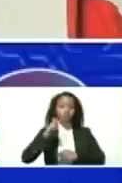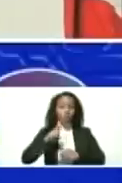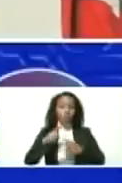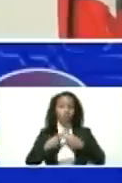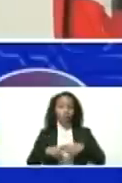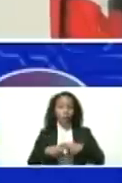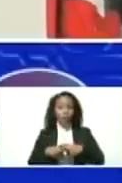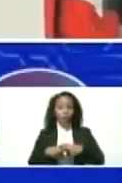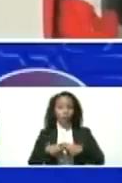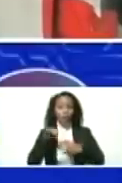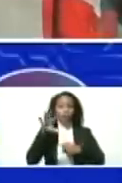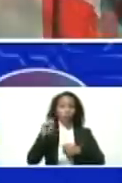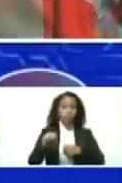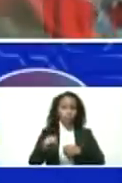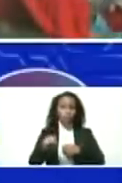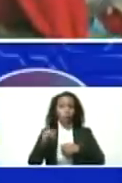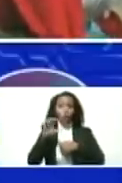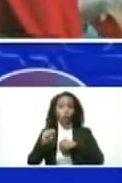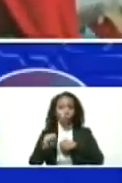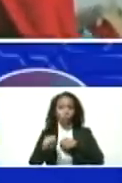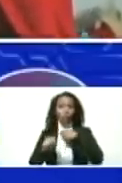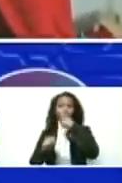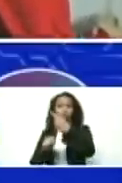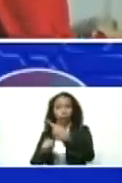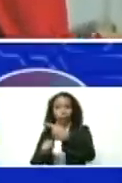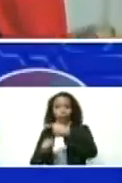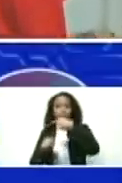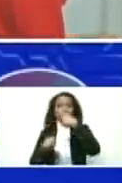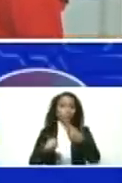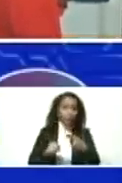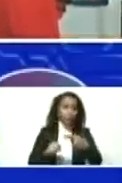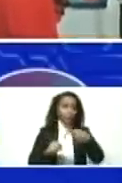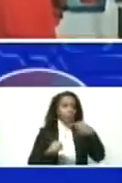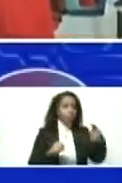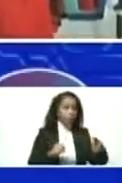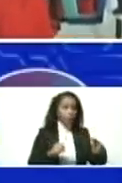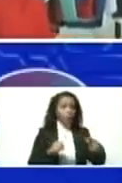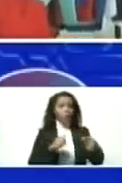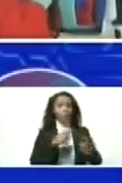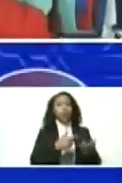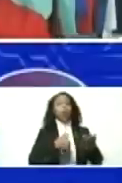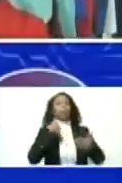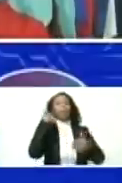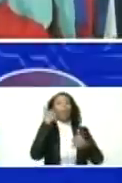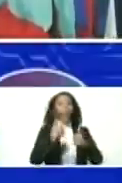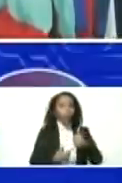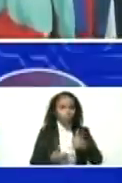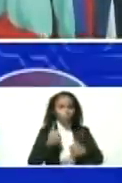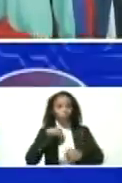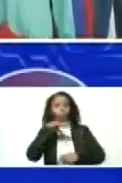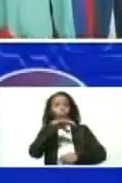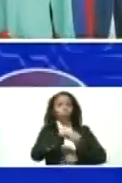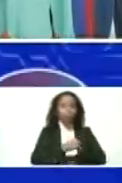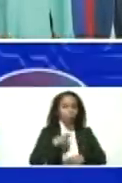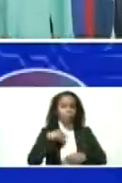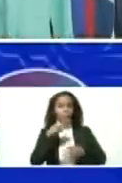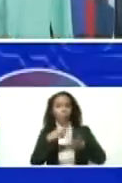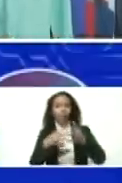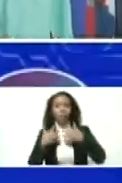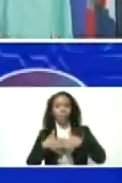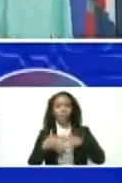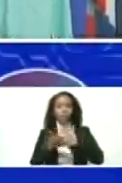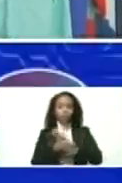del intermediario, del intermediario. Ni siquiera de un intermediario, de dos o tres intermediarios. Y